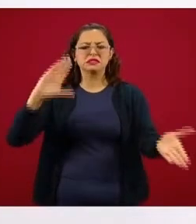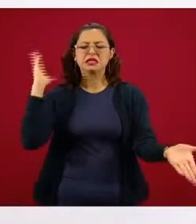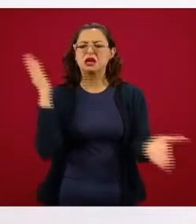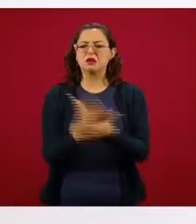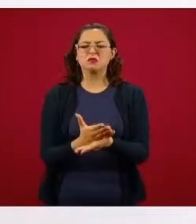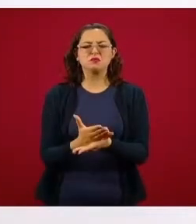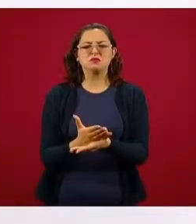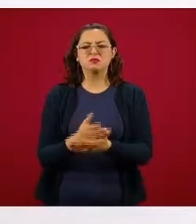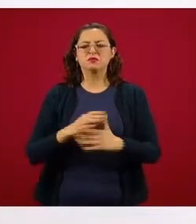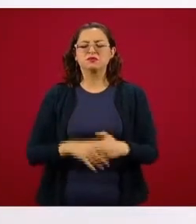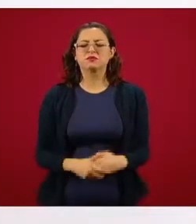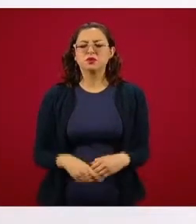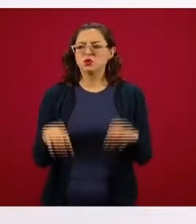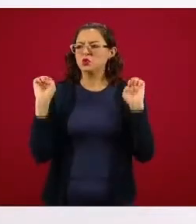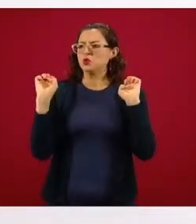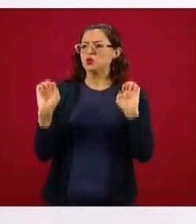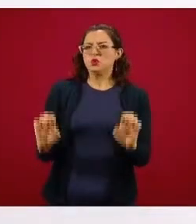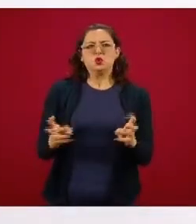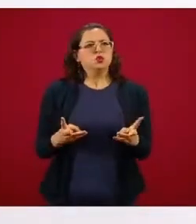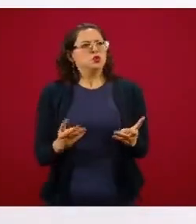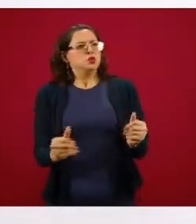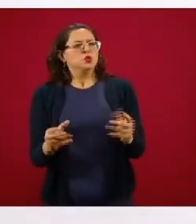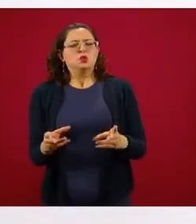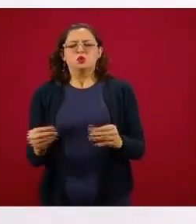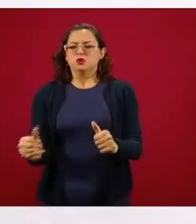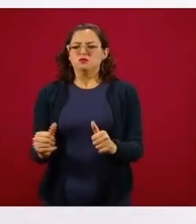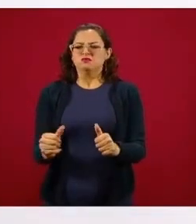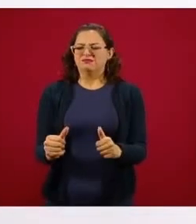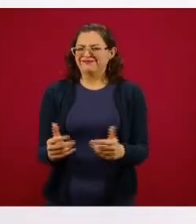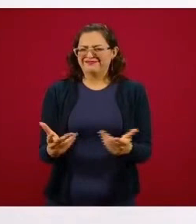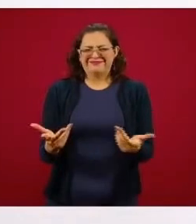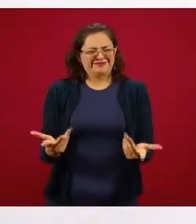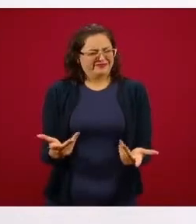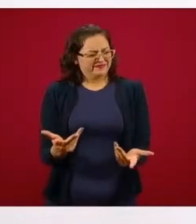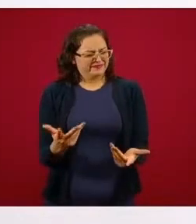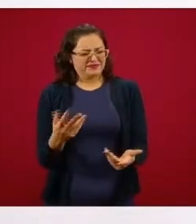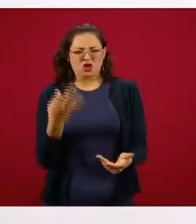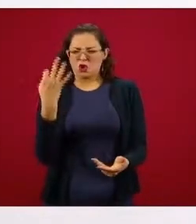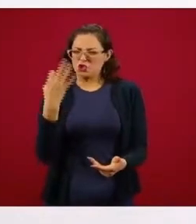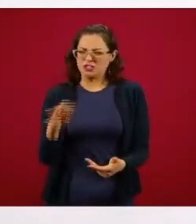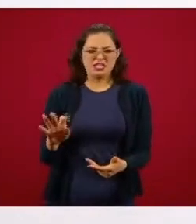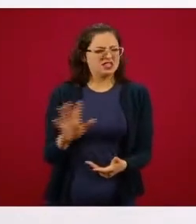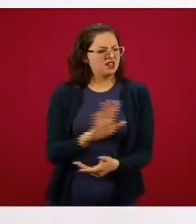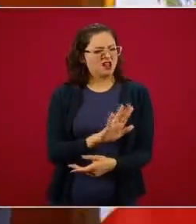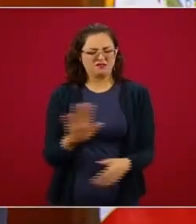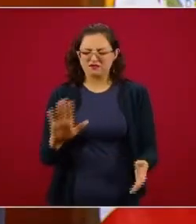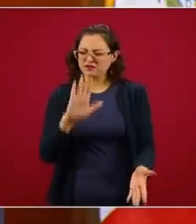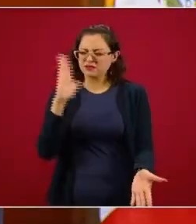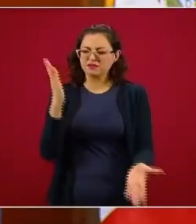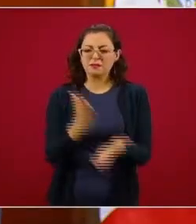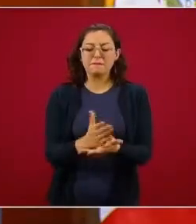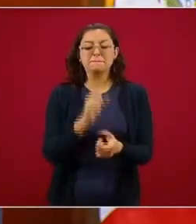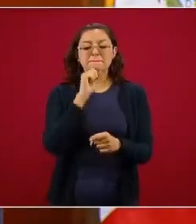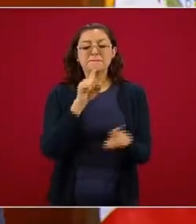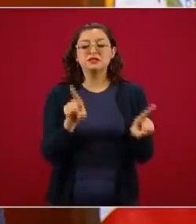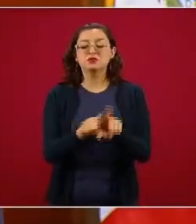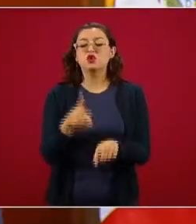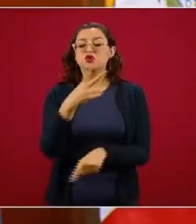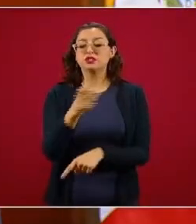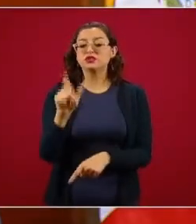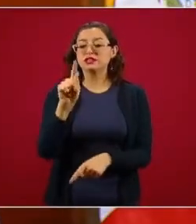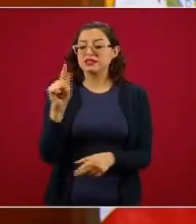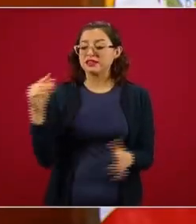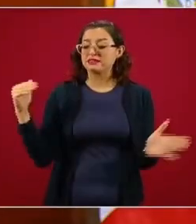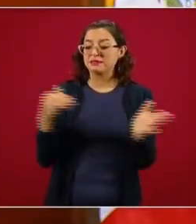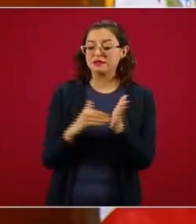gobierno. Se han ahorrado alrededor de 270 mil millones de pesos en compras